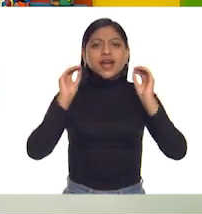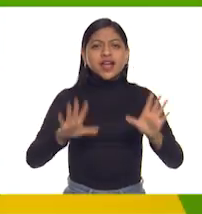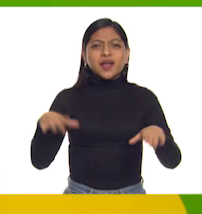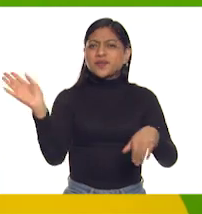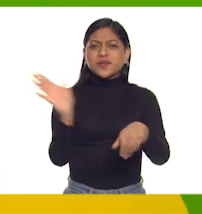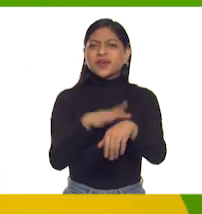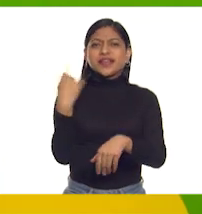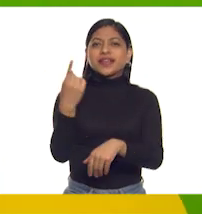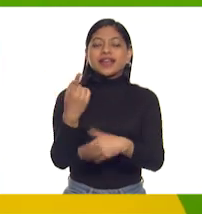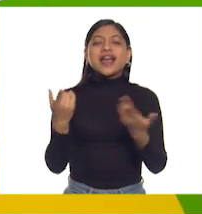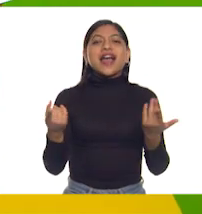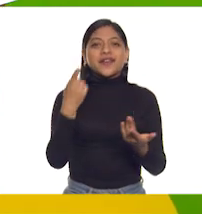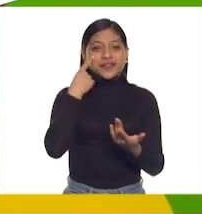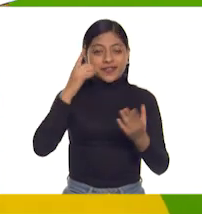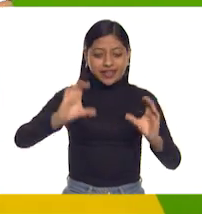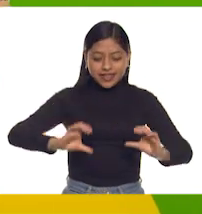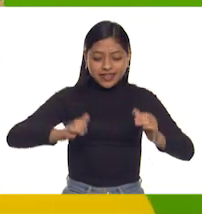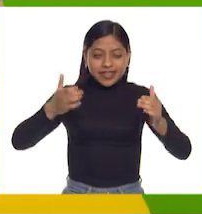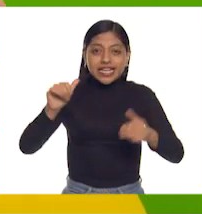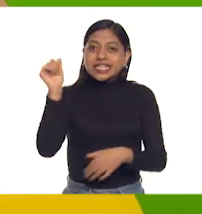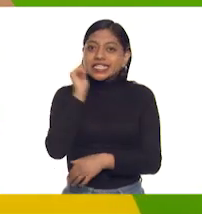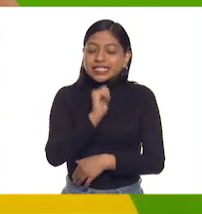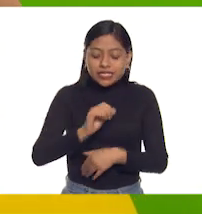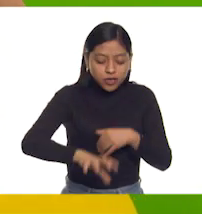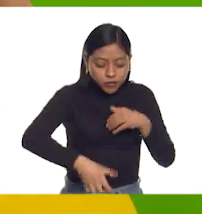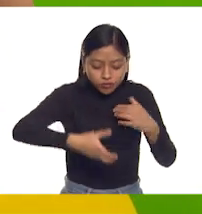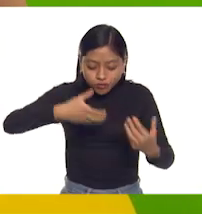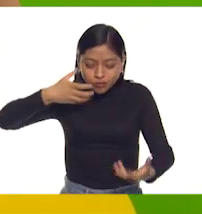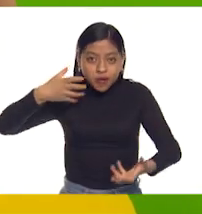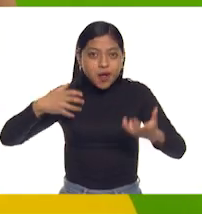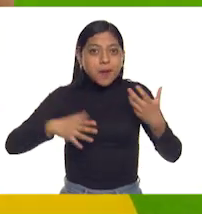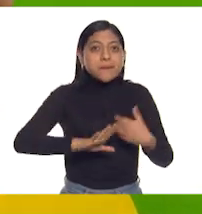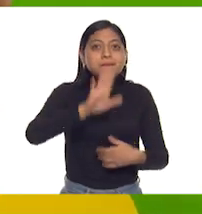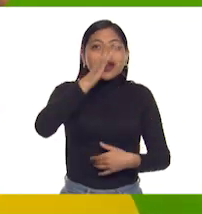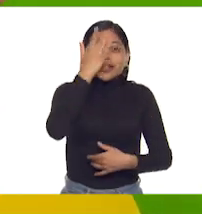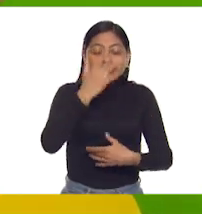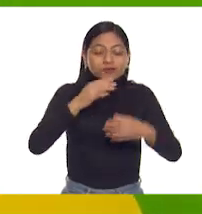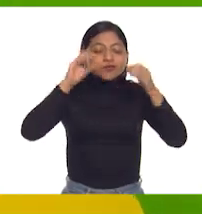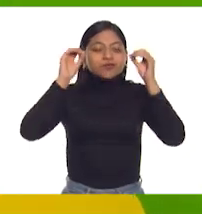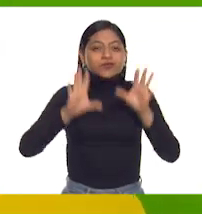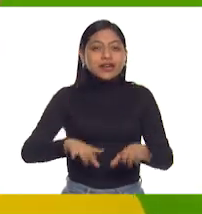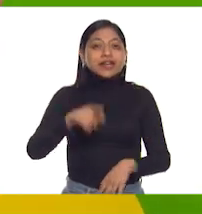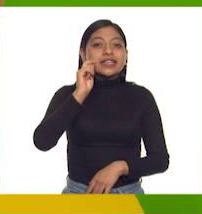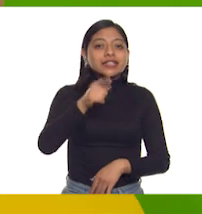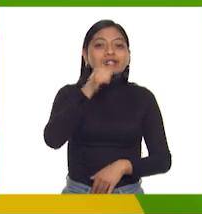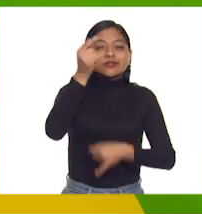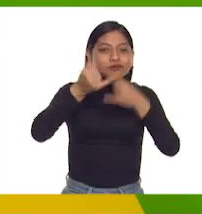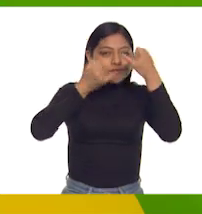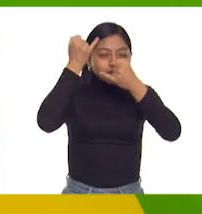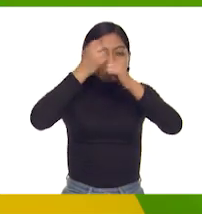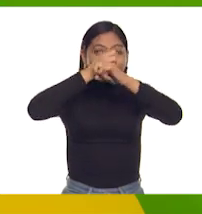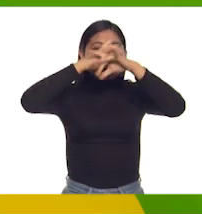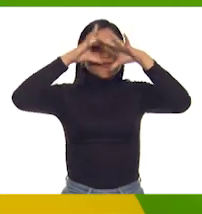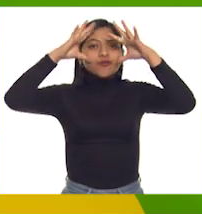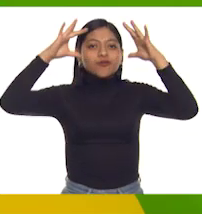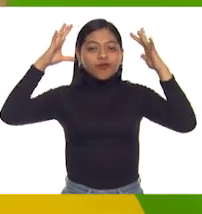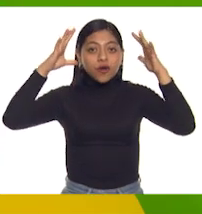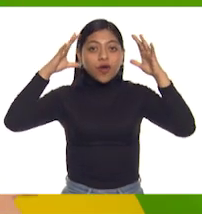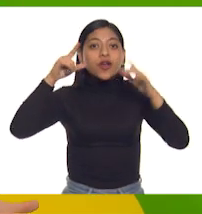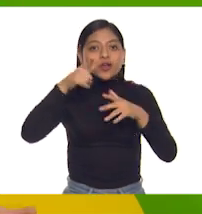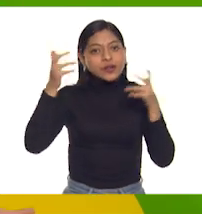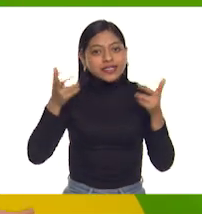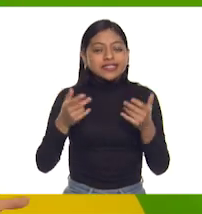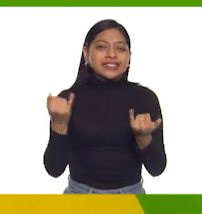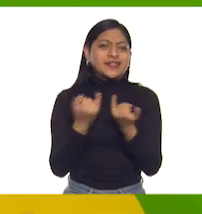Ah, pues porque de aquí siempre sacamos cosas mágicas que nos ayudan a usar nuestra imaginación, nuestra creatividad